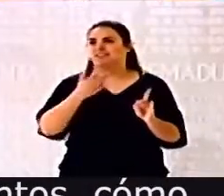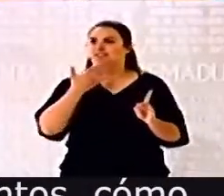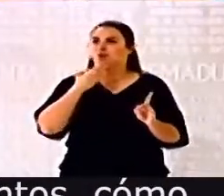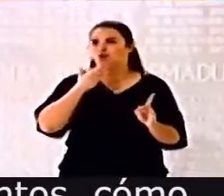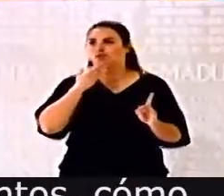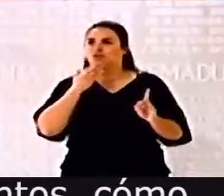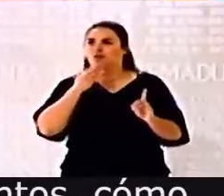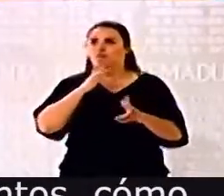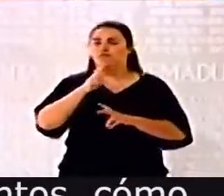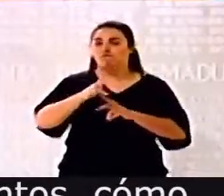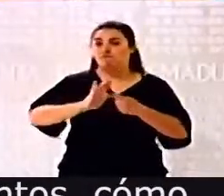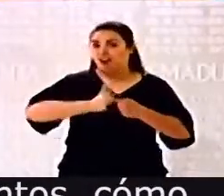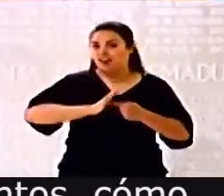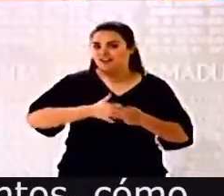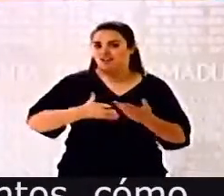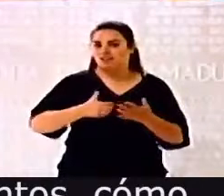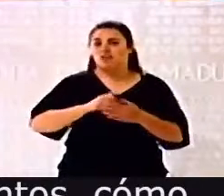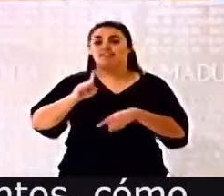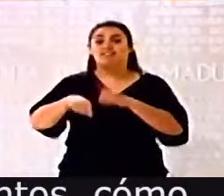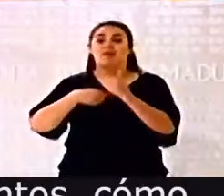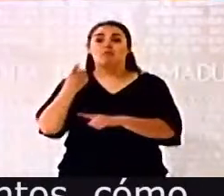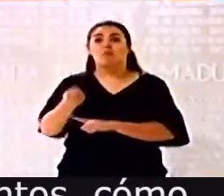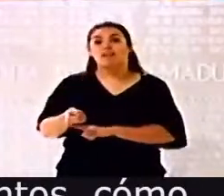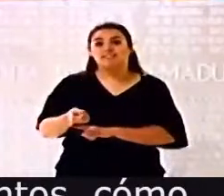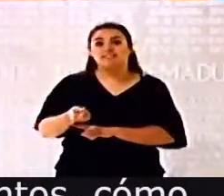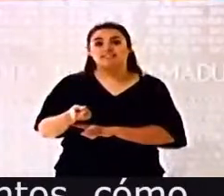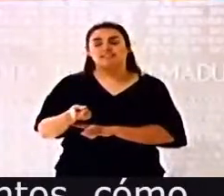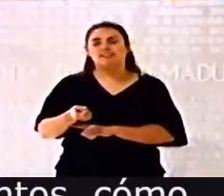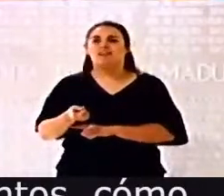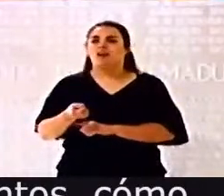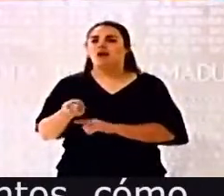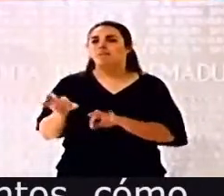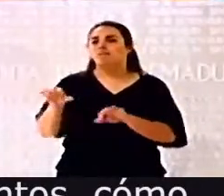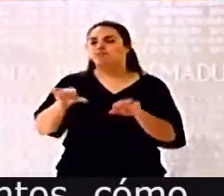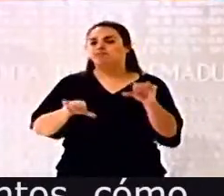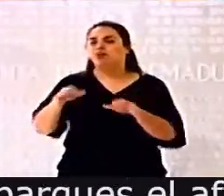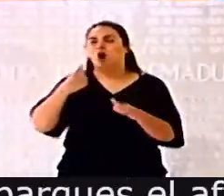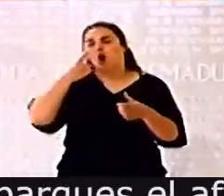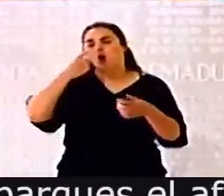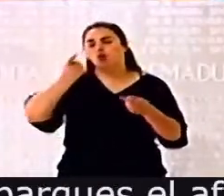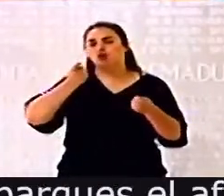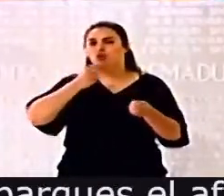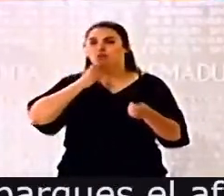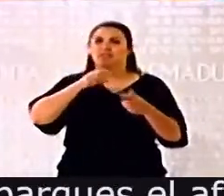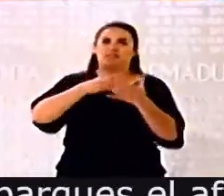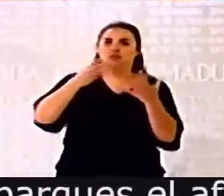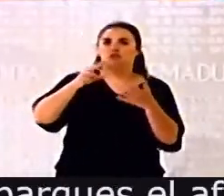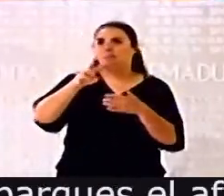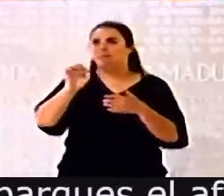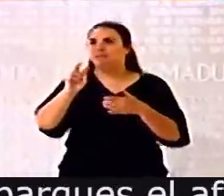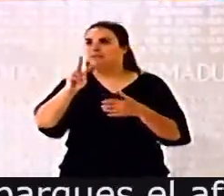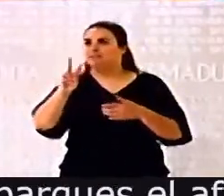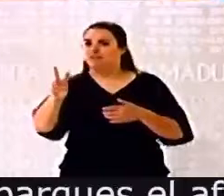ocio de las ferias, el after hours de los chavales de 18, 20, 22